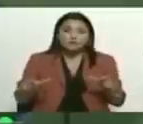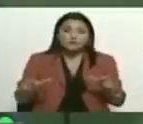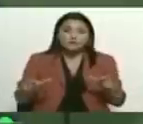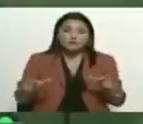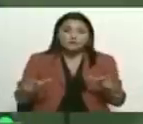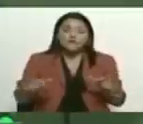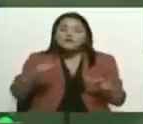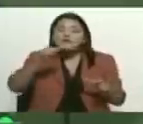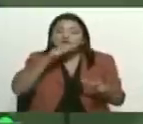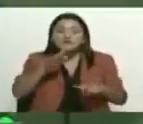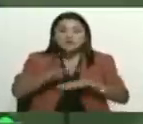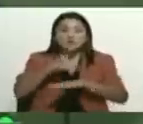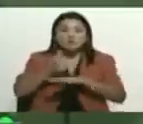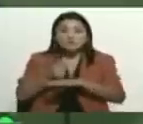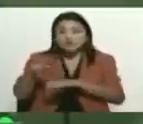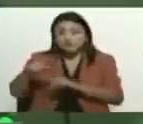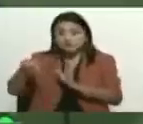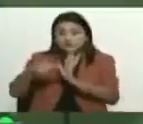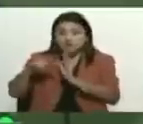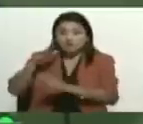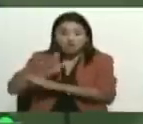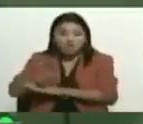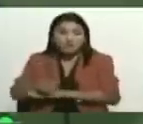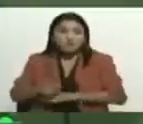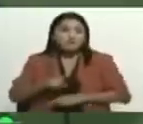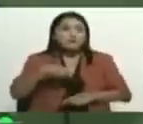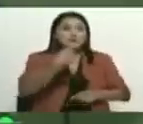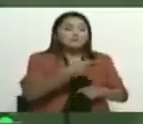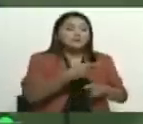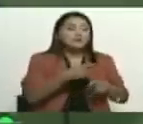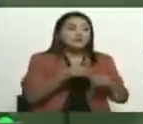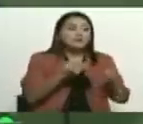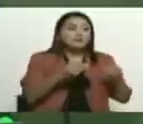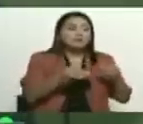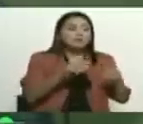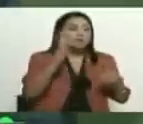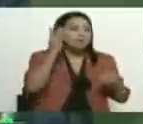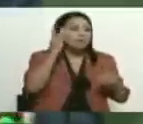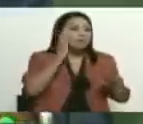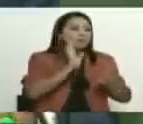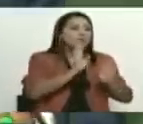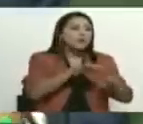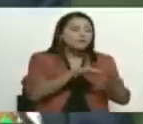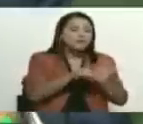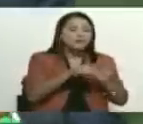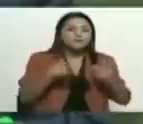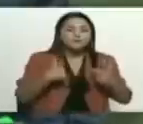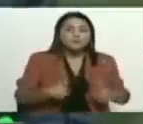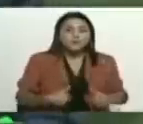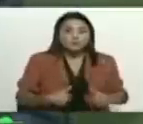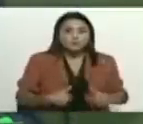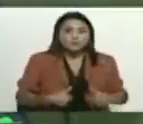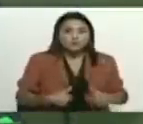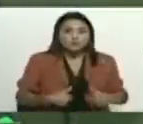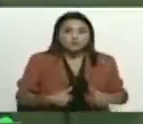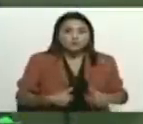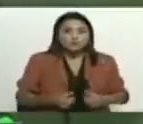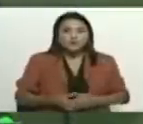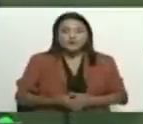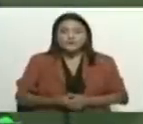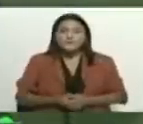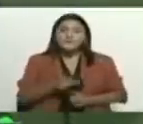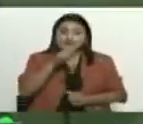por quienes luego pretenden presentarse como paladines en la defensa de los derechos humanos.